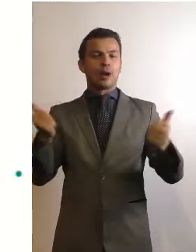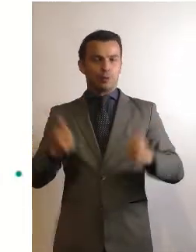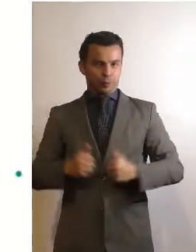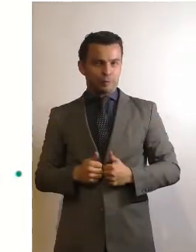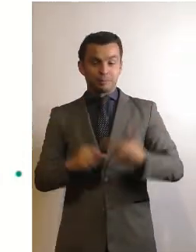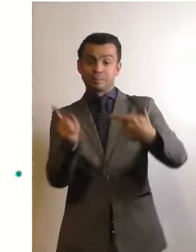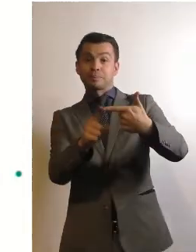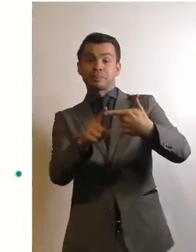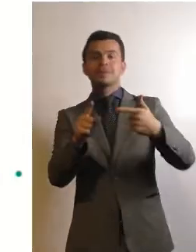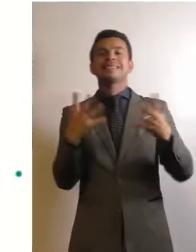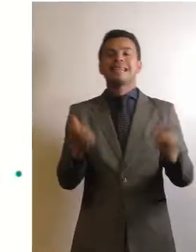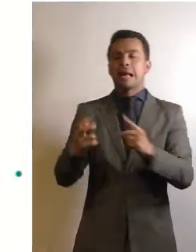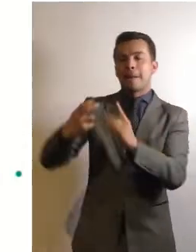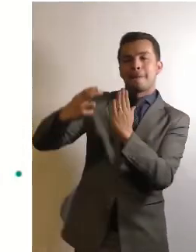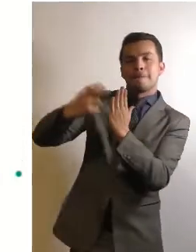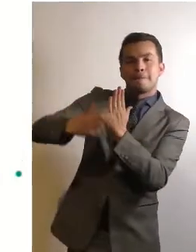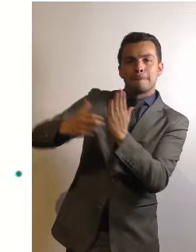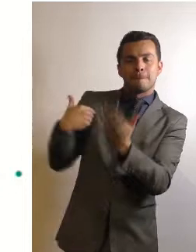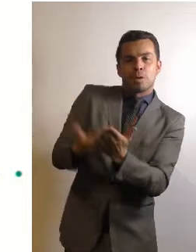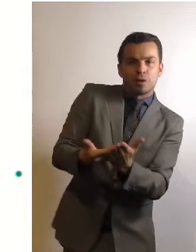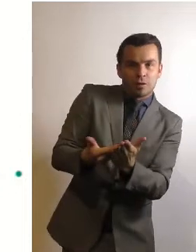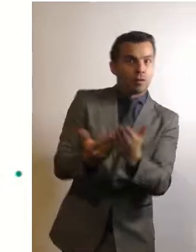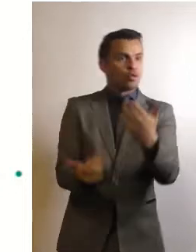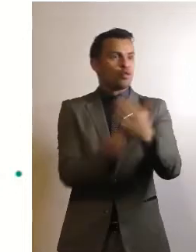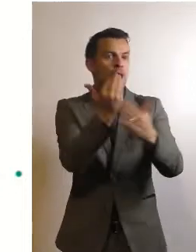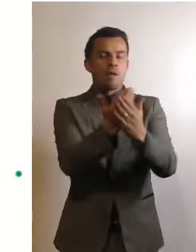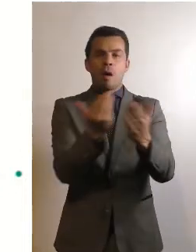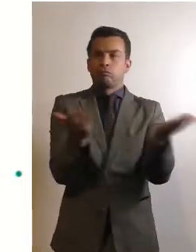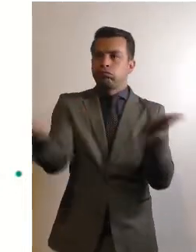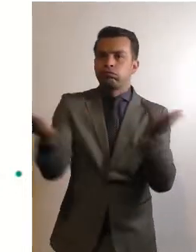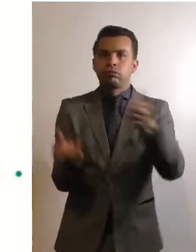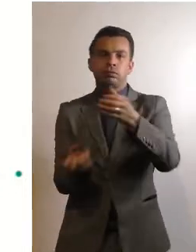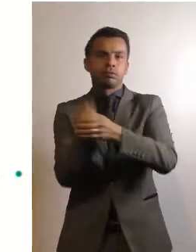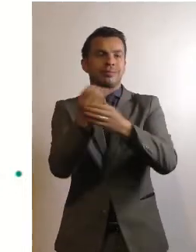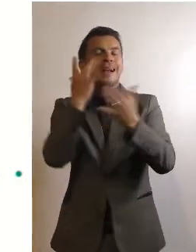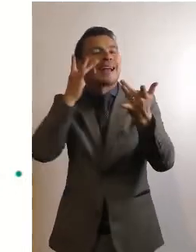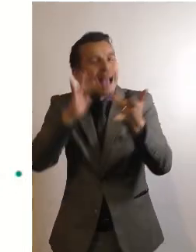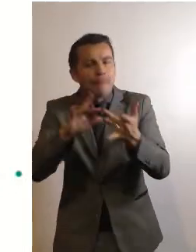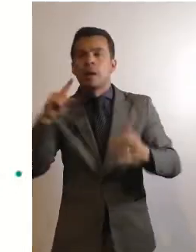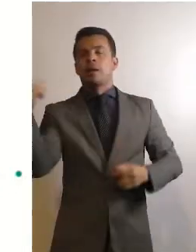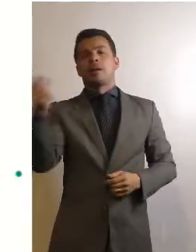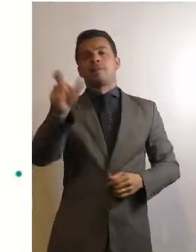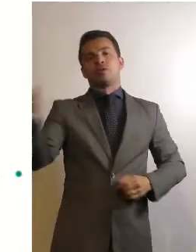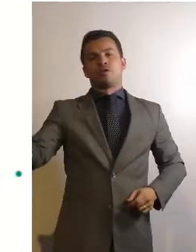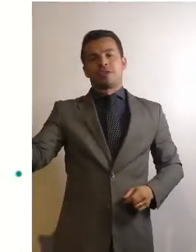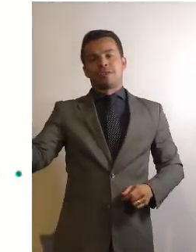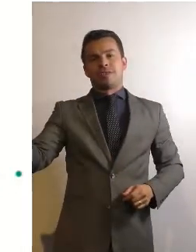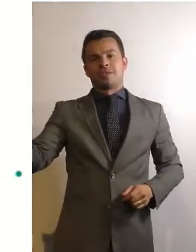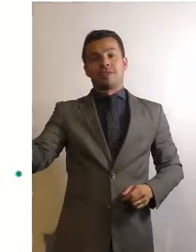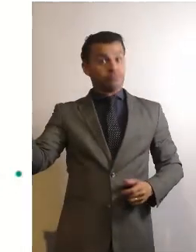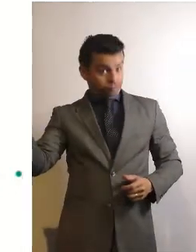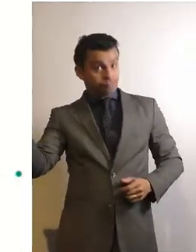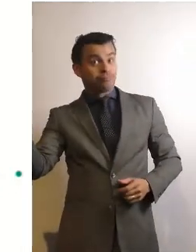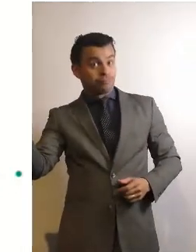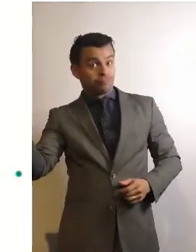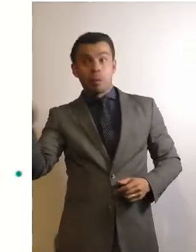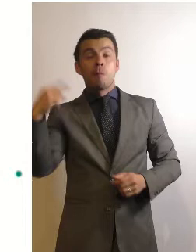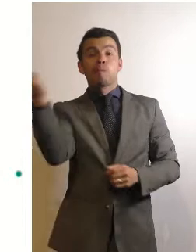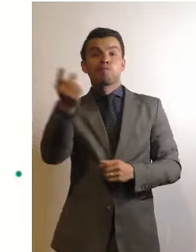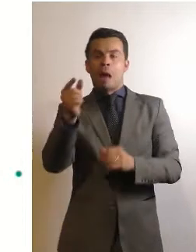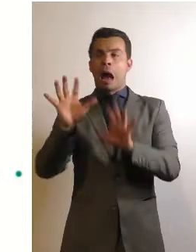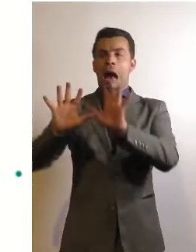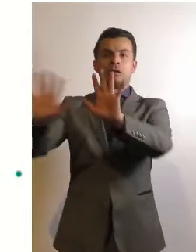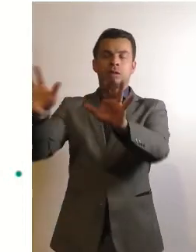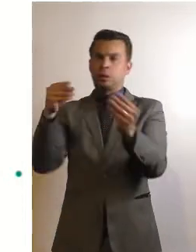portafolio innovador con productos y servicios que sean pertinentes para escenarios que sean volátiles.